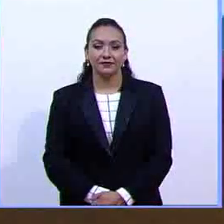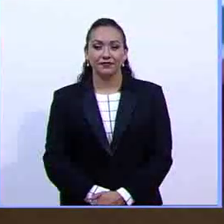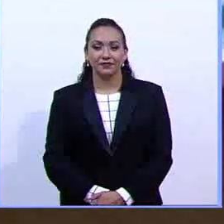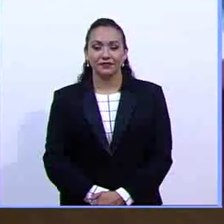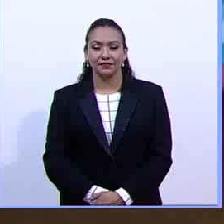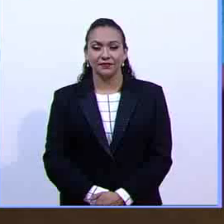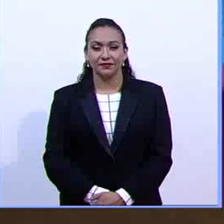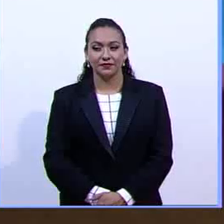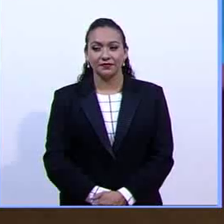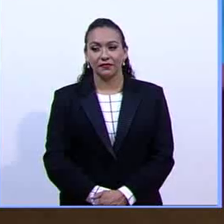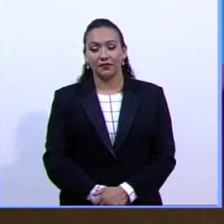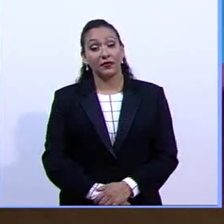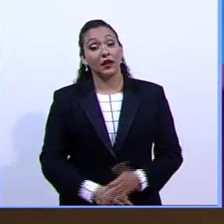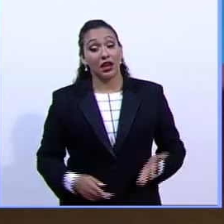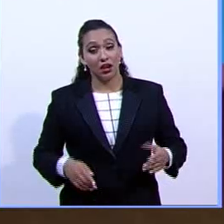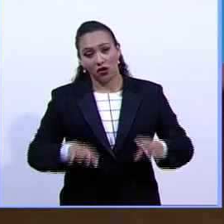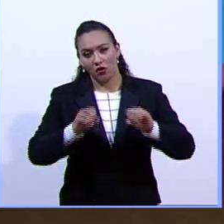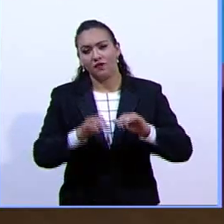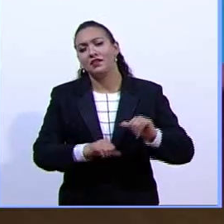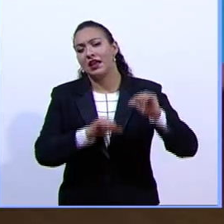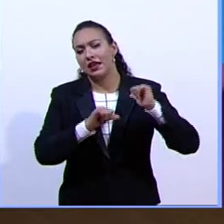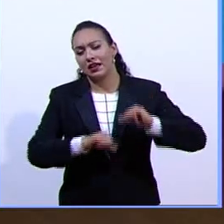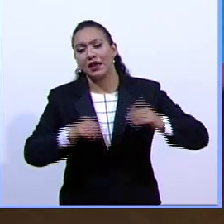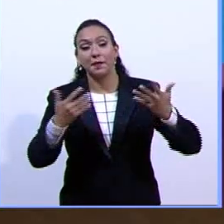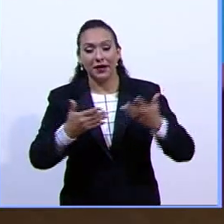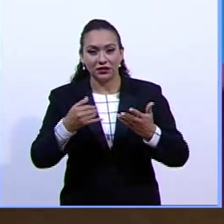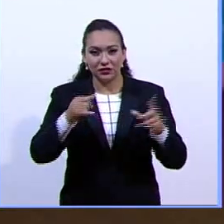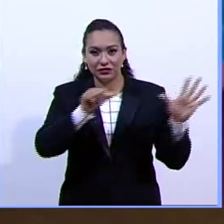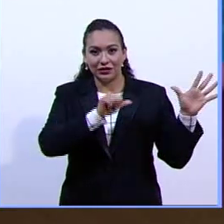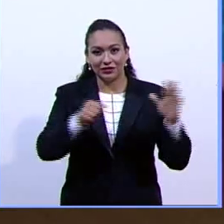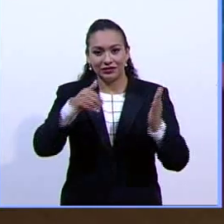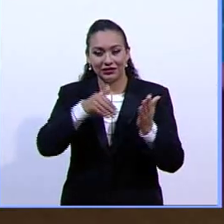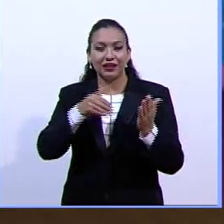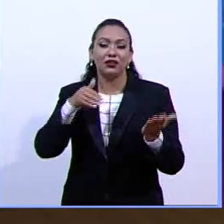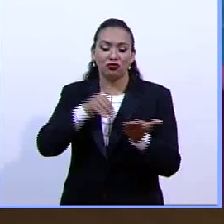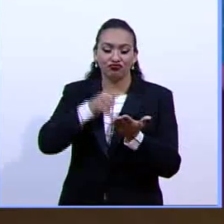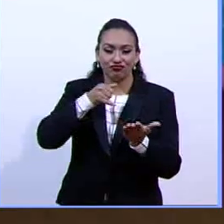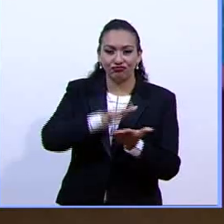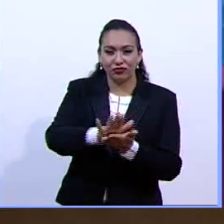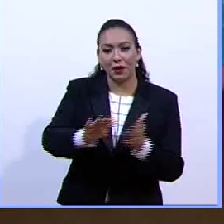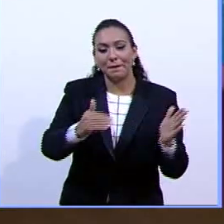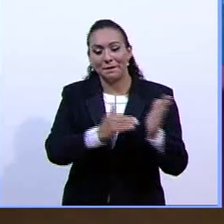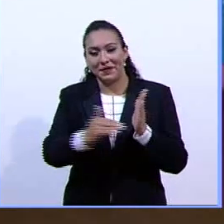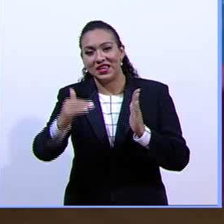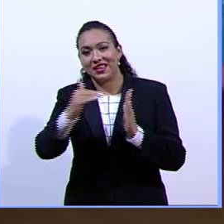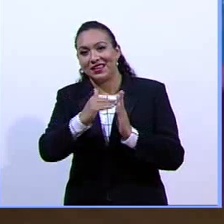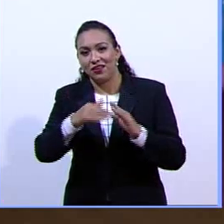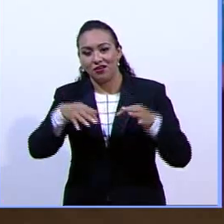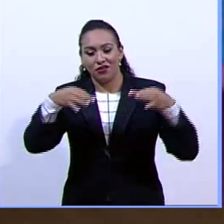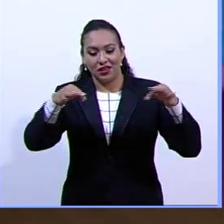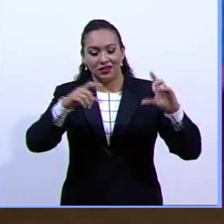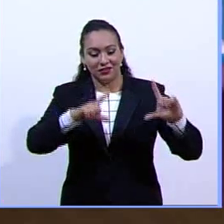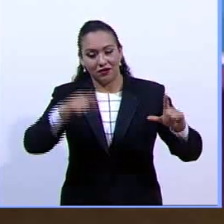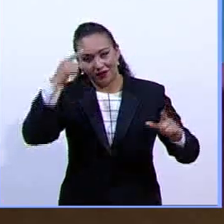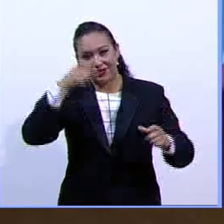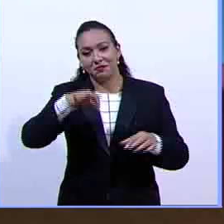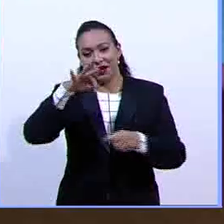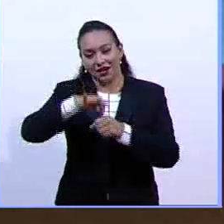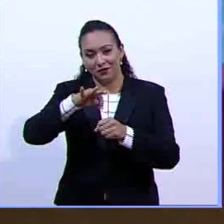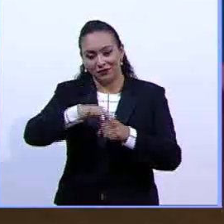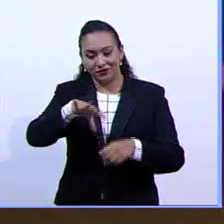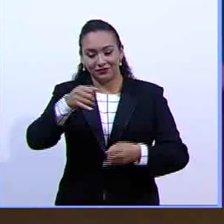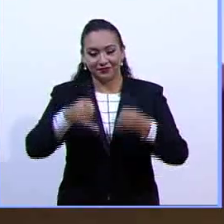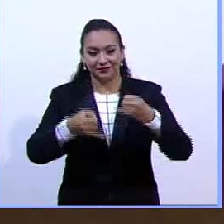Talleres Gráficos de México inició la producción de 600 millones de boletas que se usarán en la elección judicial.